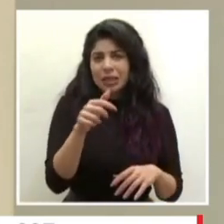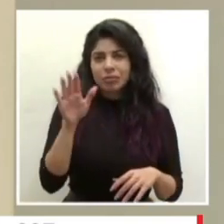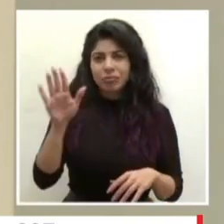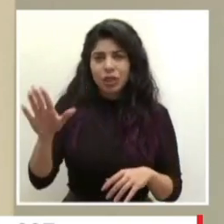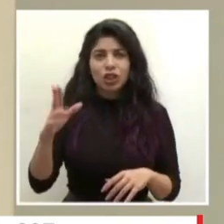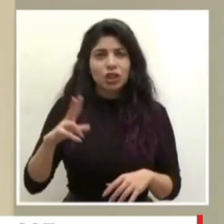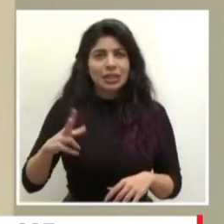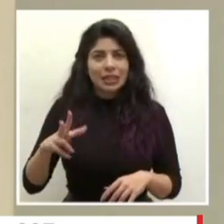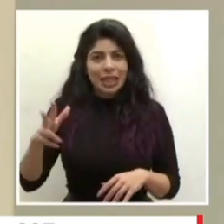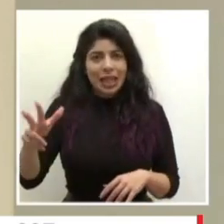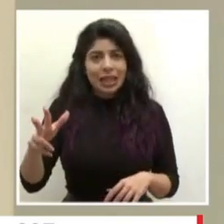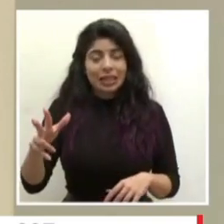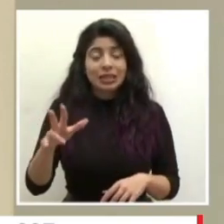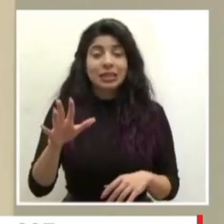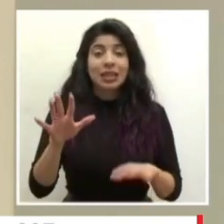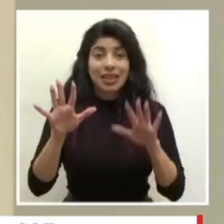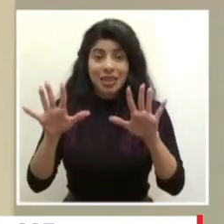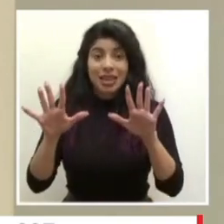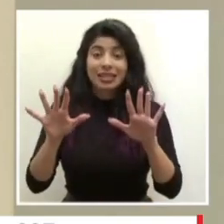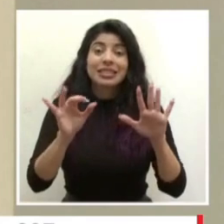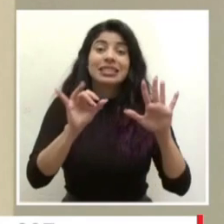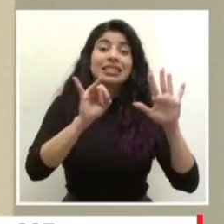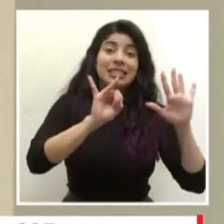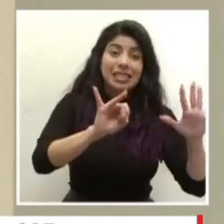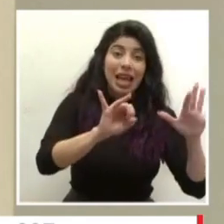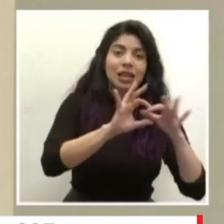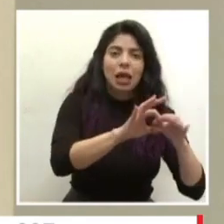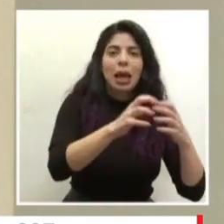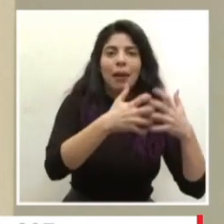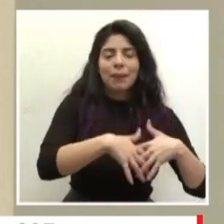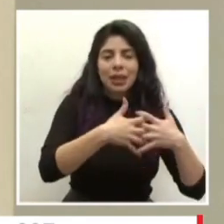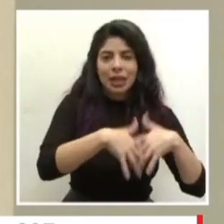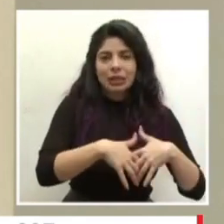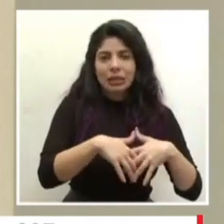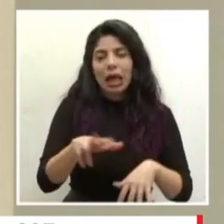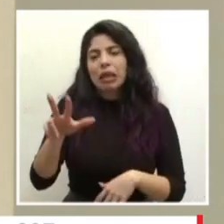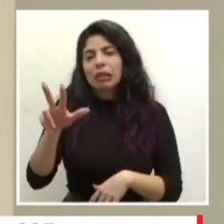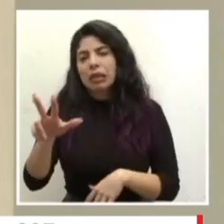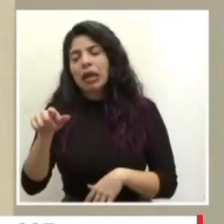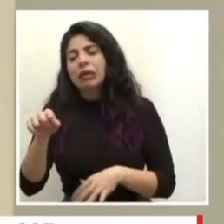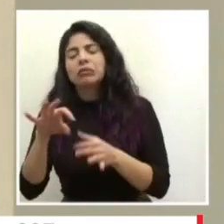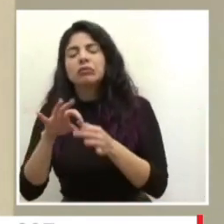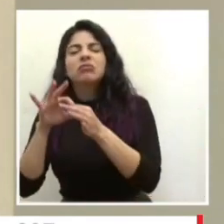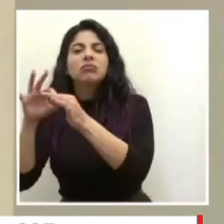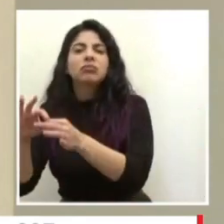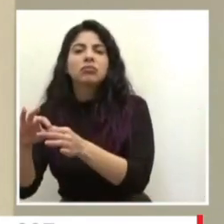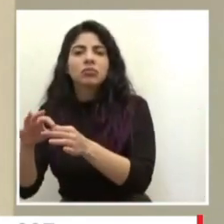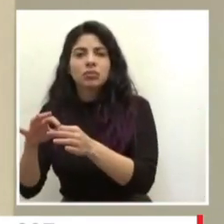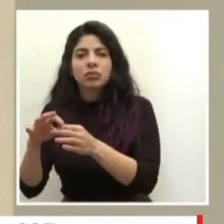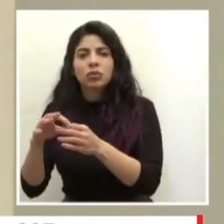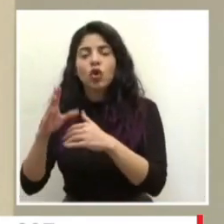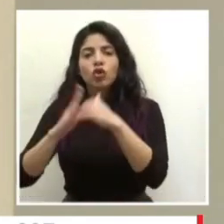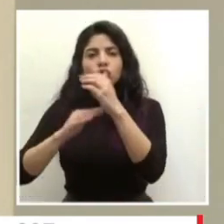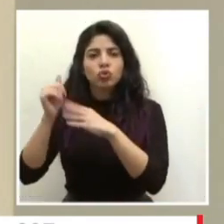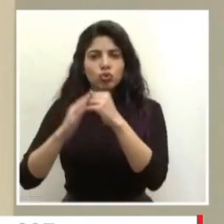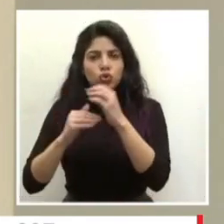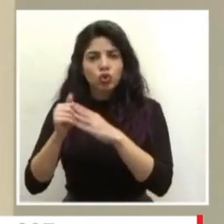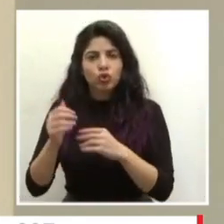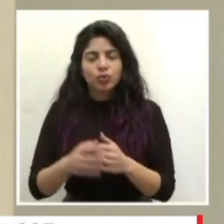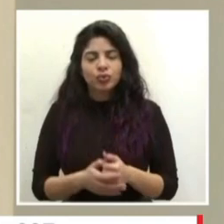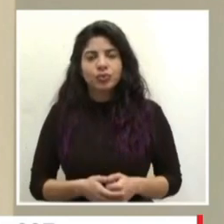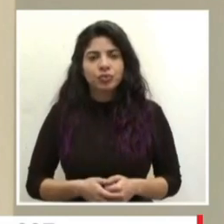chiles, son 7 relacionados directamente con esa empresa y hay como 3 más que están relacionados con la parte de construcción.